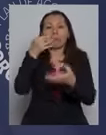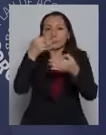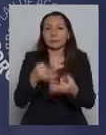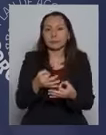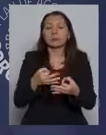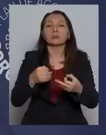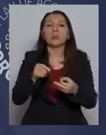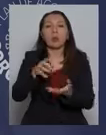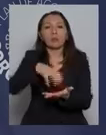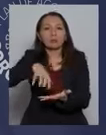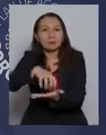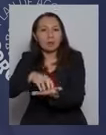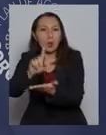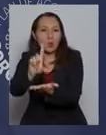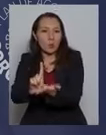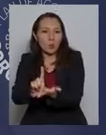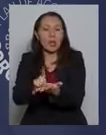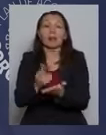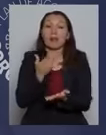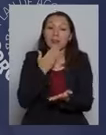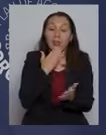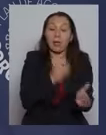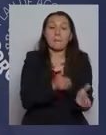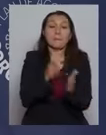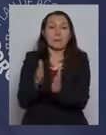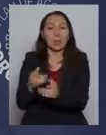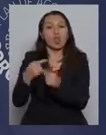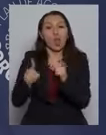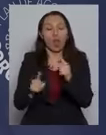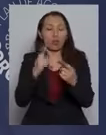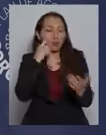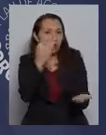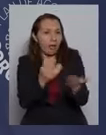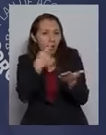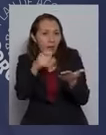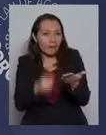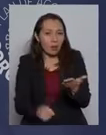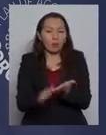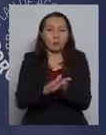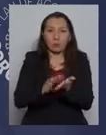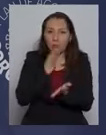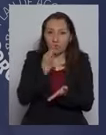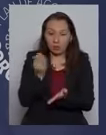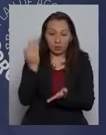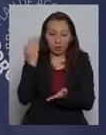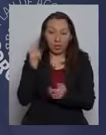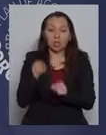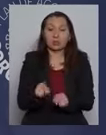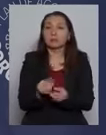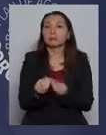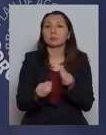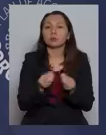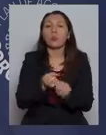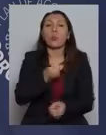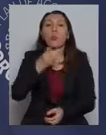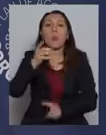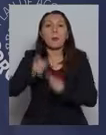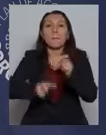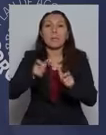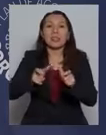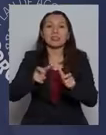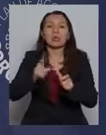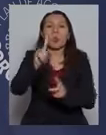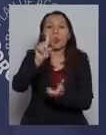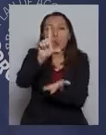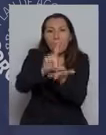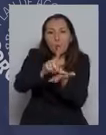se han enfermado en una determinada población. Pero también hay otras variables, como dije recientemente, como es el número de personas